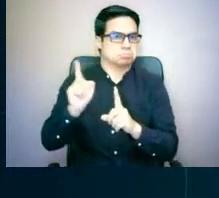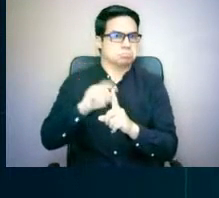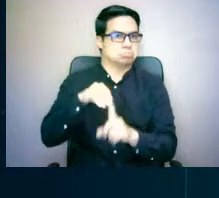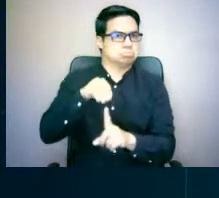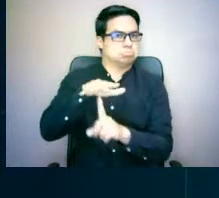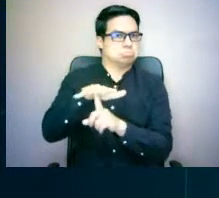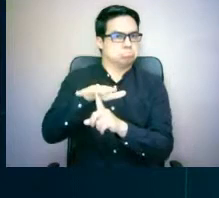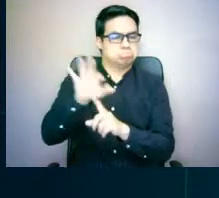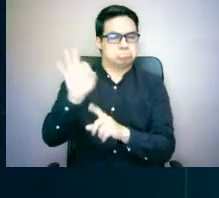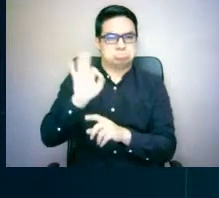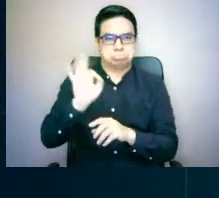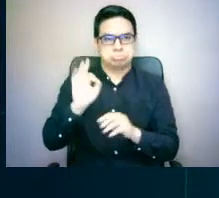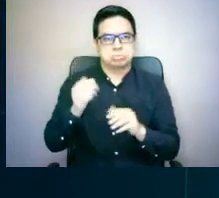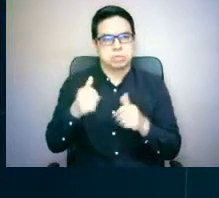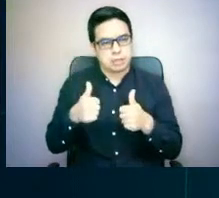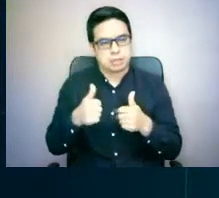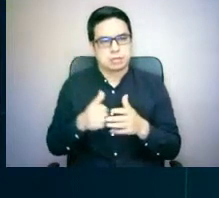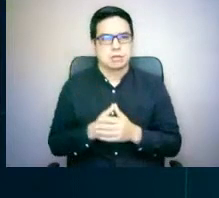tanto